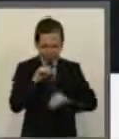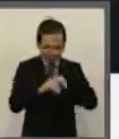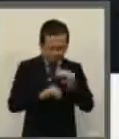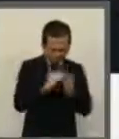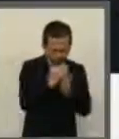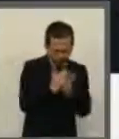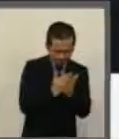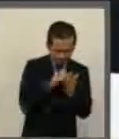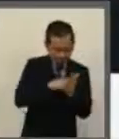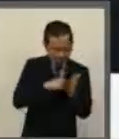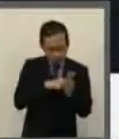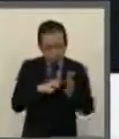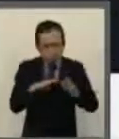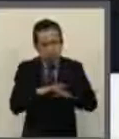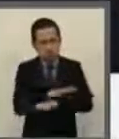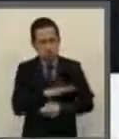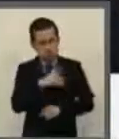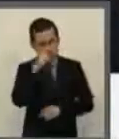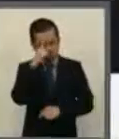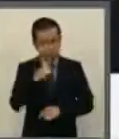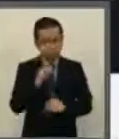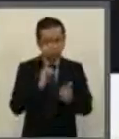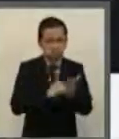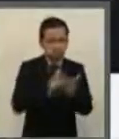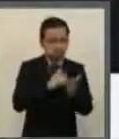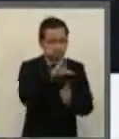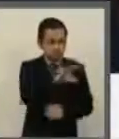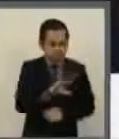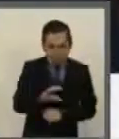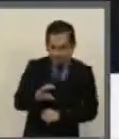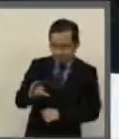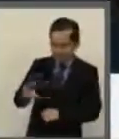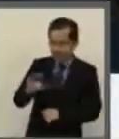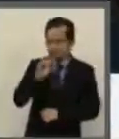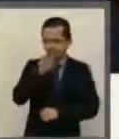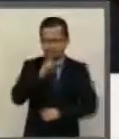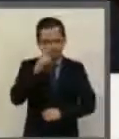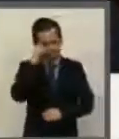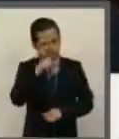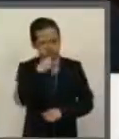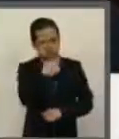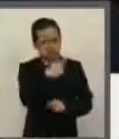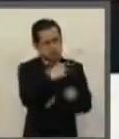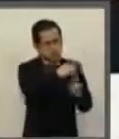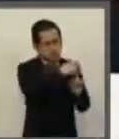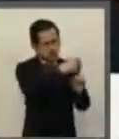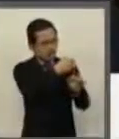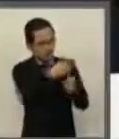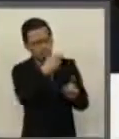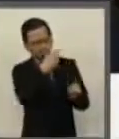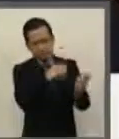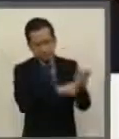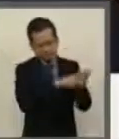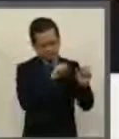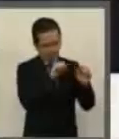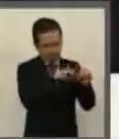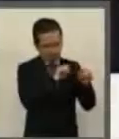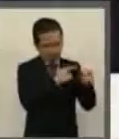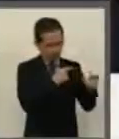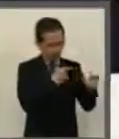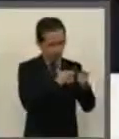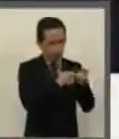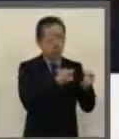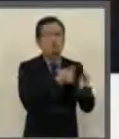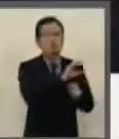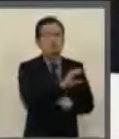los recursos fiscales y las estructuras orgánicas de los órganos internos de control a